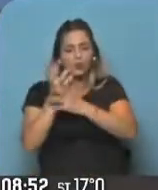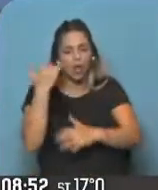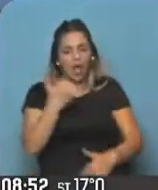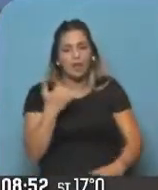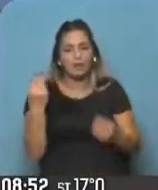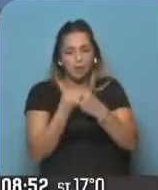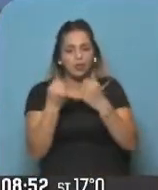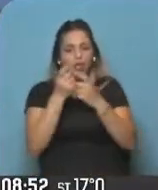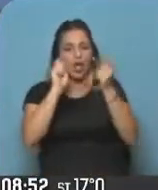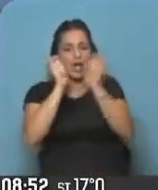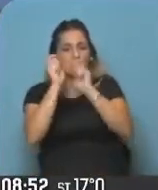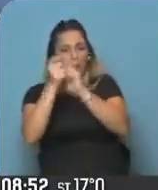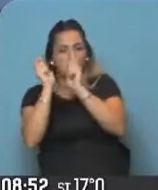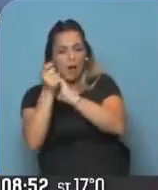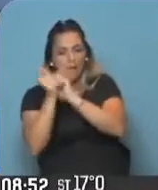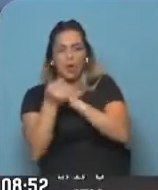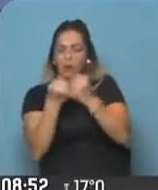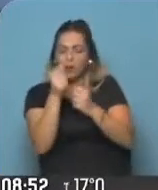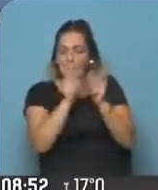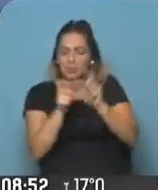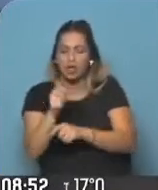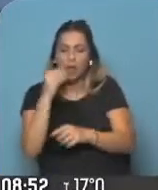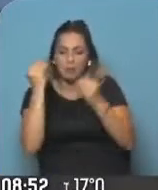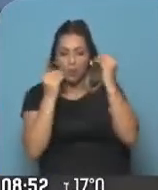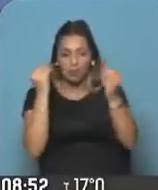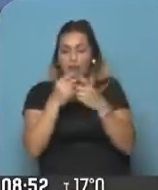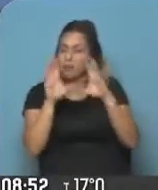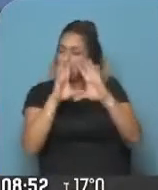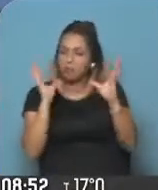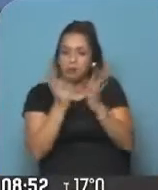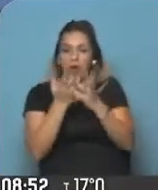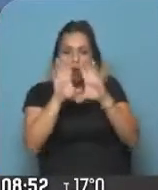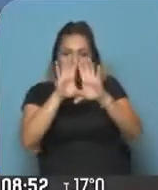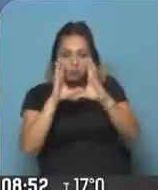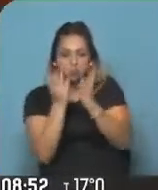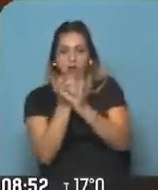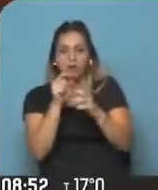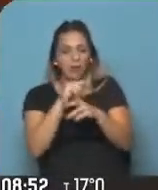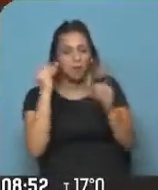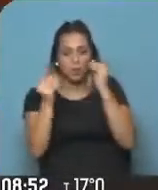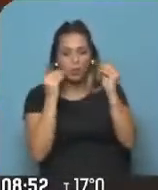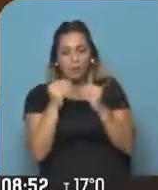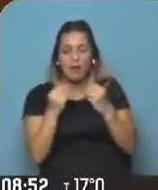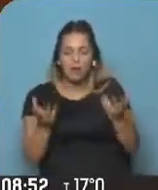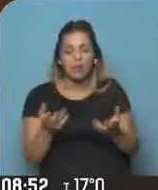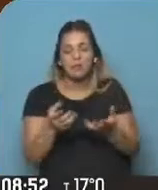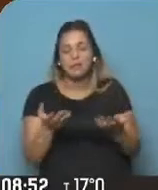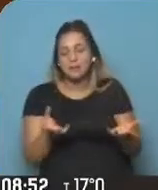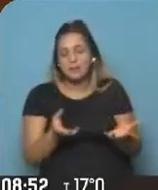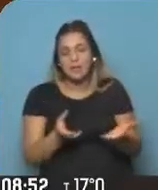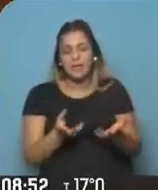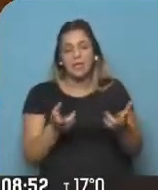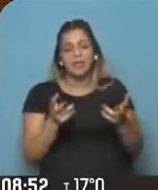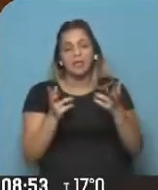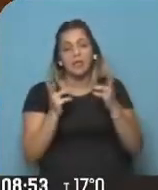de cambios climáticos muchas gentes preocupada o el planeta preocupado se resuelve algo en esas cumbres no uno debiera decir sin